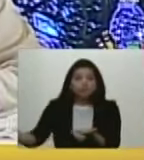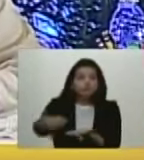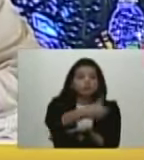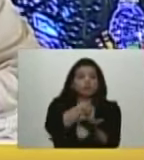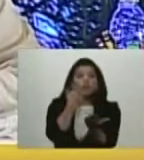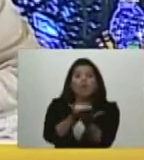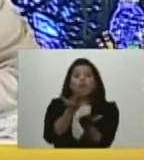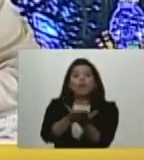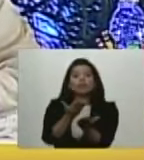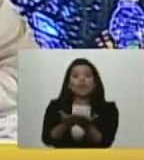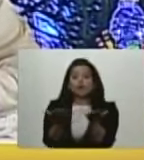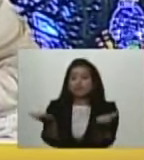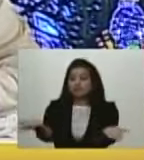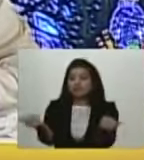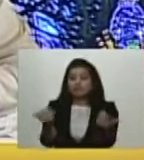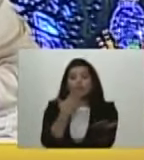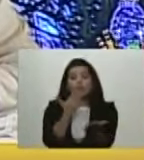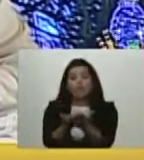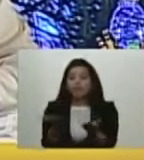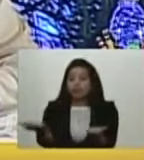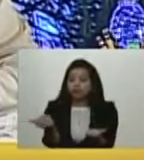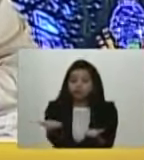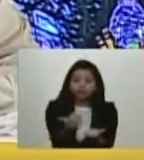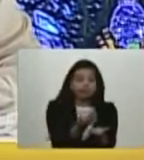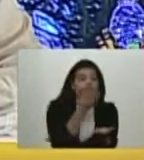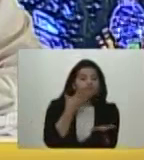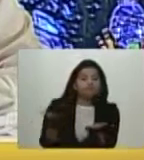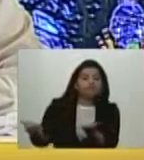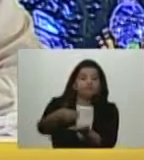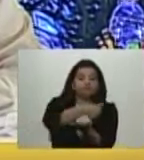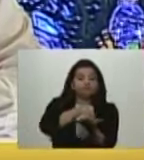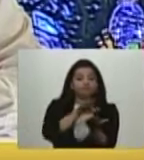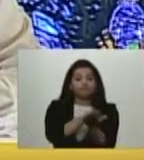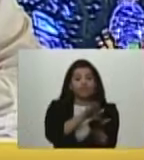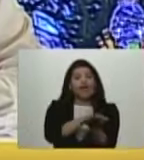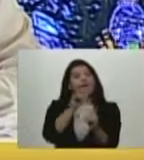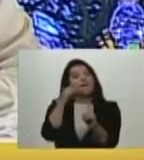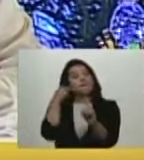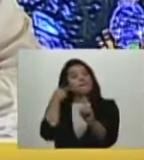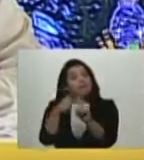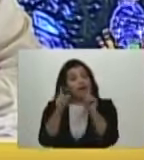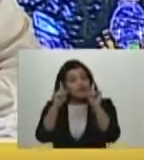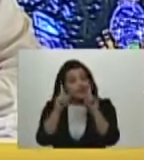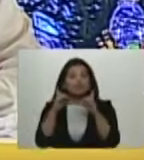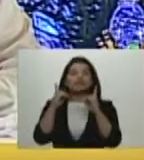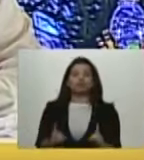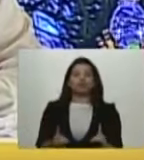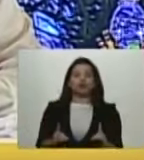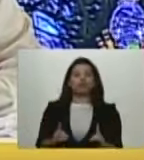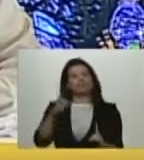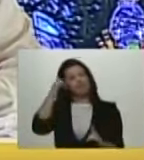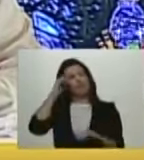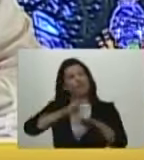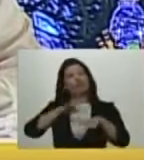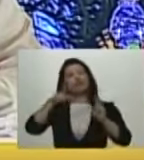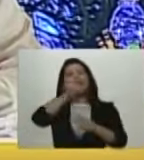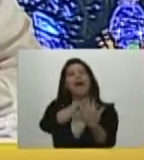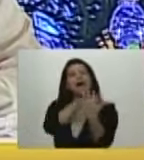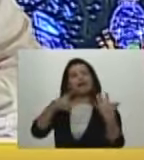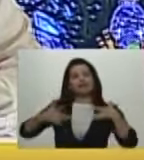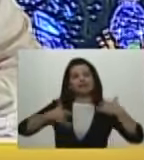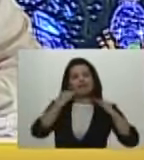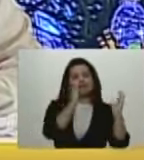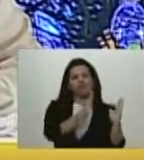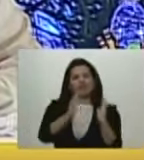y venimos a tomar decisiones en el marco de la agenda bolivariana, de la agenda